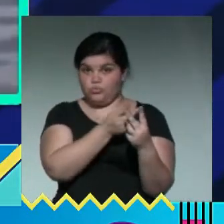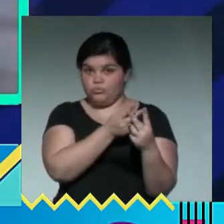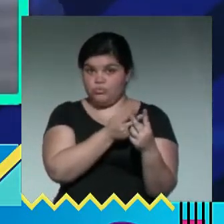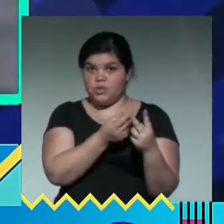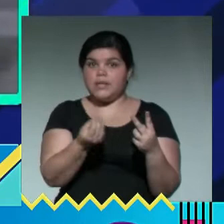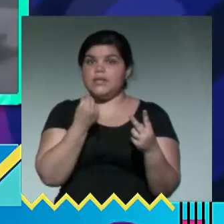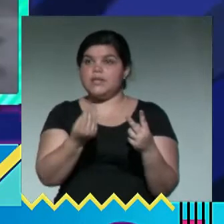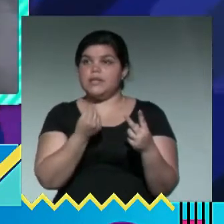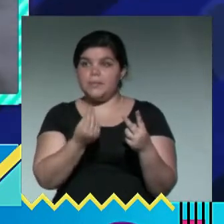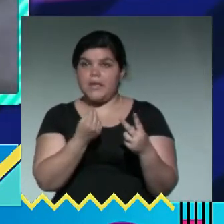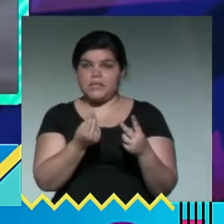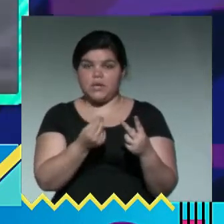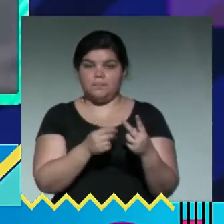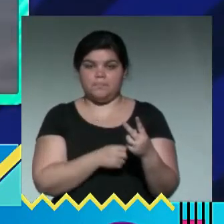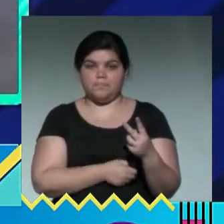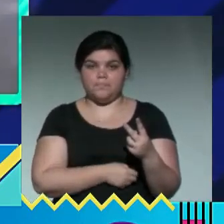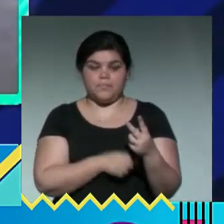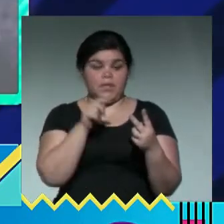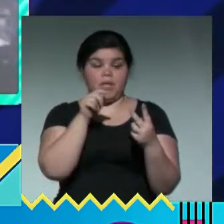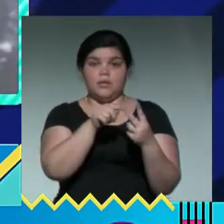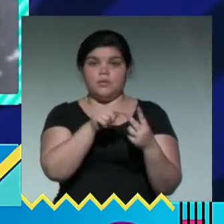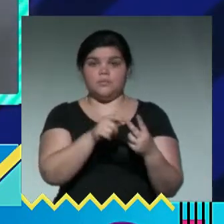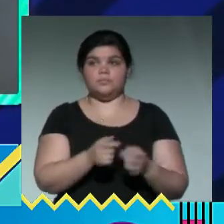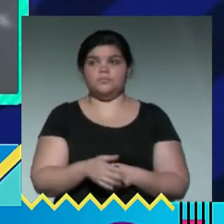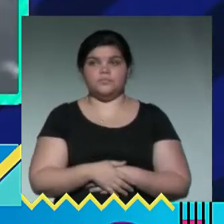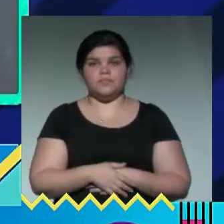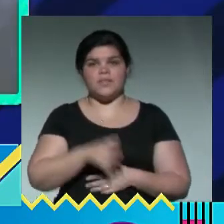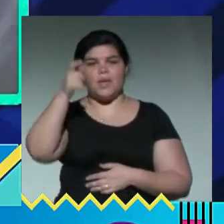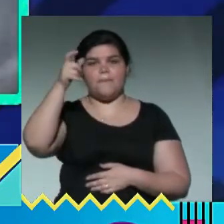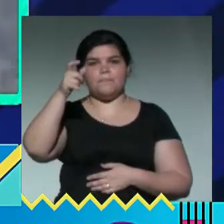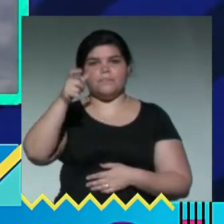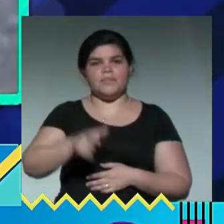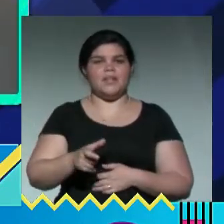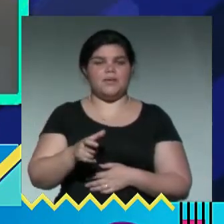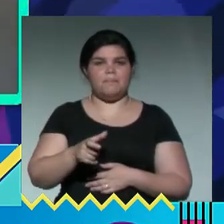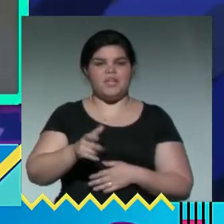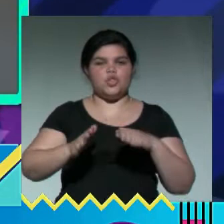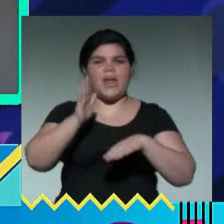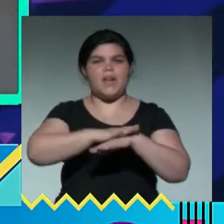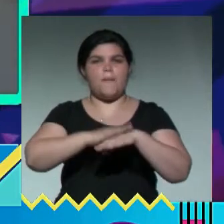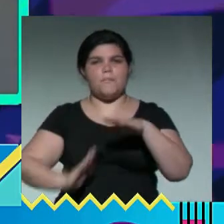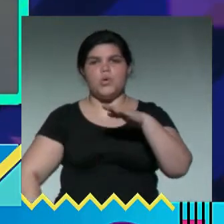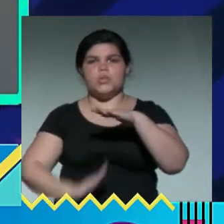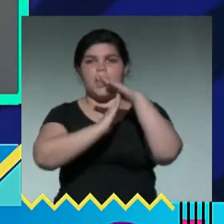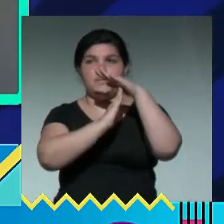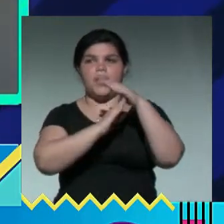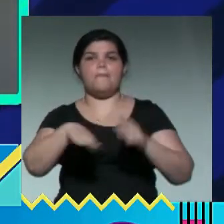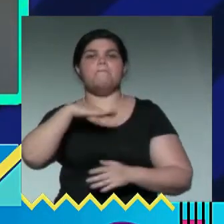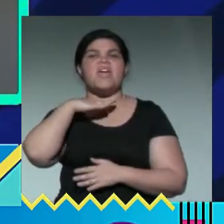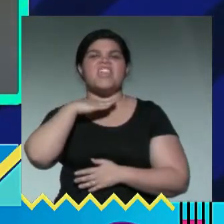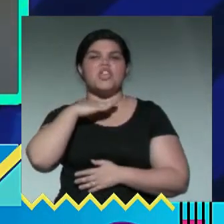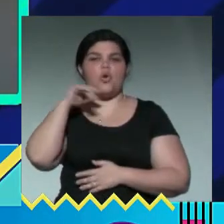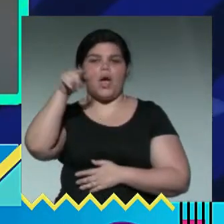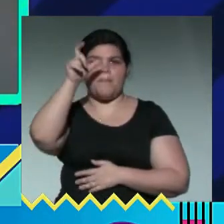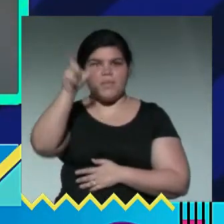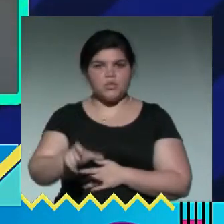que caía, una vez que cayó Moctezuma en México, lo que hoy es México, o